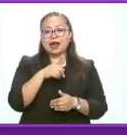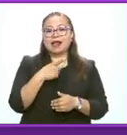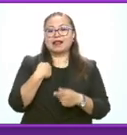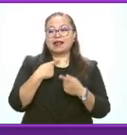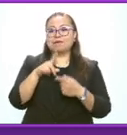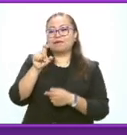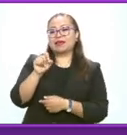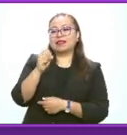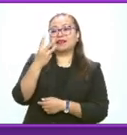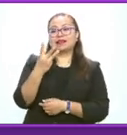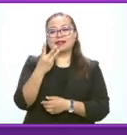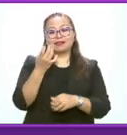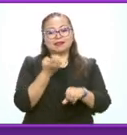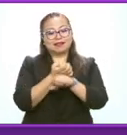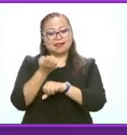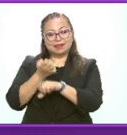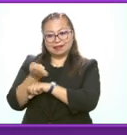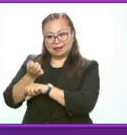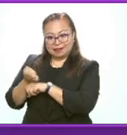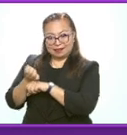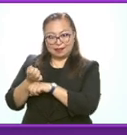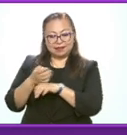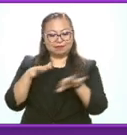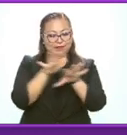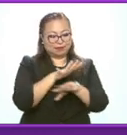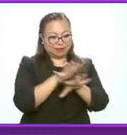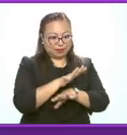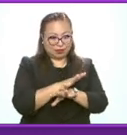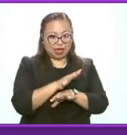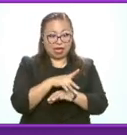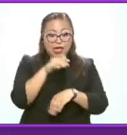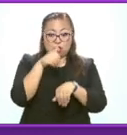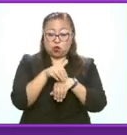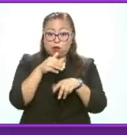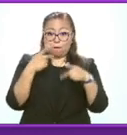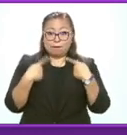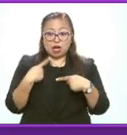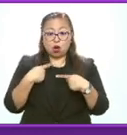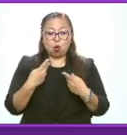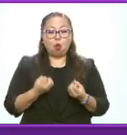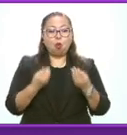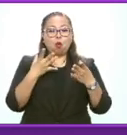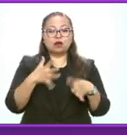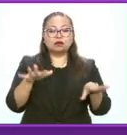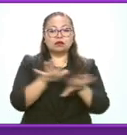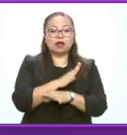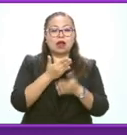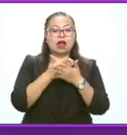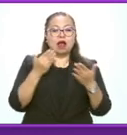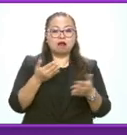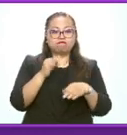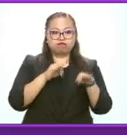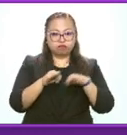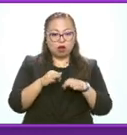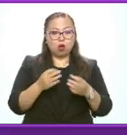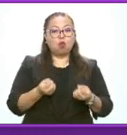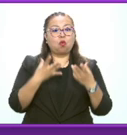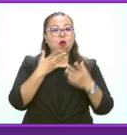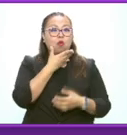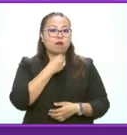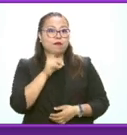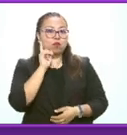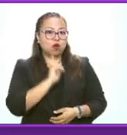estados de la república transferidos el número de personas que habían sido basificado el número de hombres y